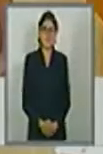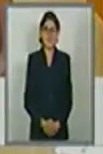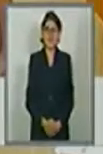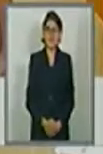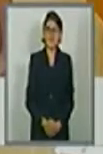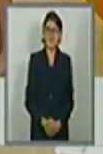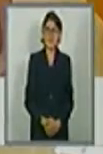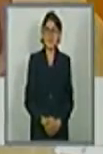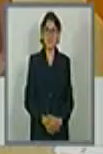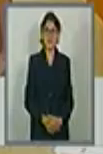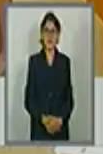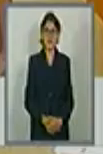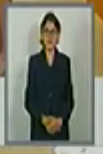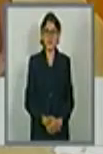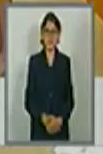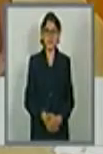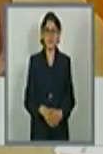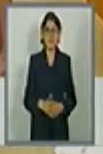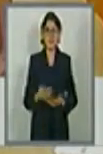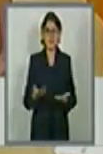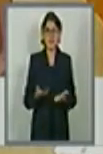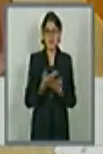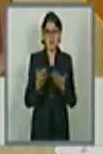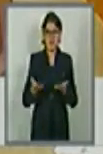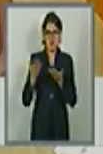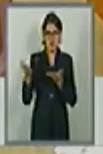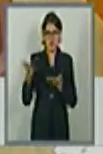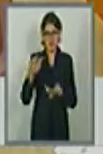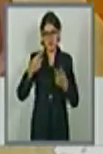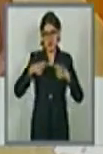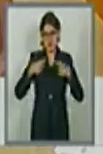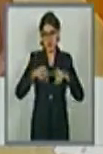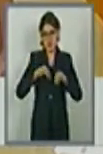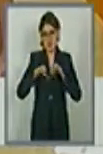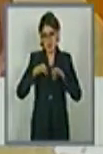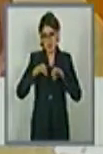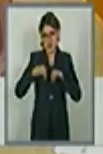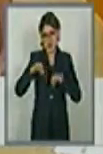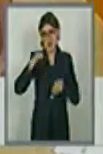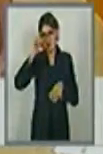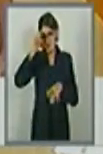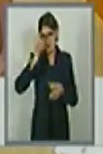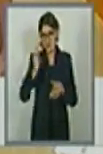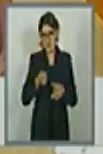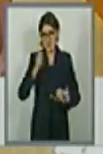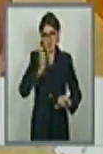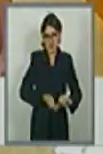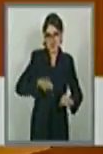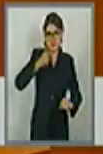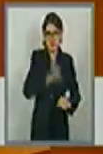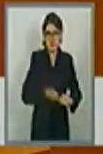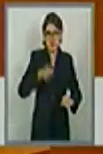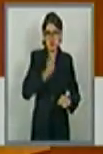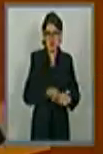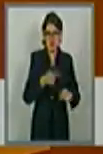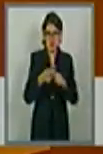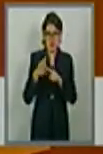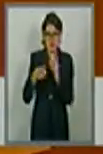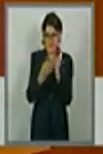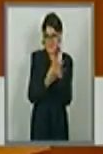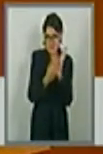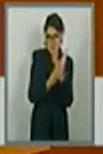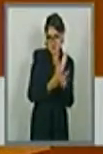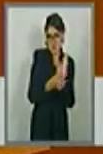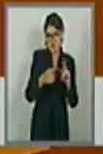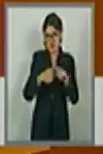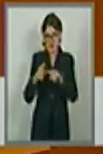secretario general del Sindicato Nacional de Trabajadores Metalúrgicos, Siderúrgicos y similares de la República